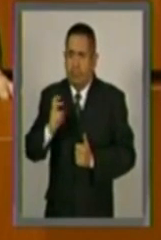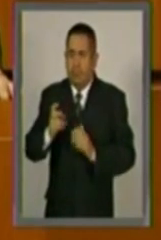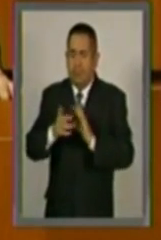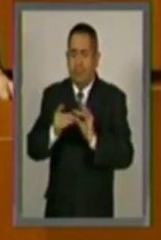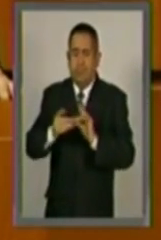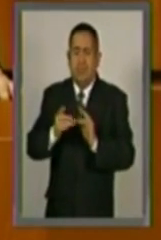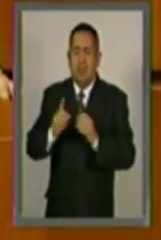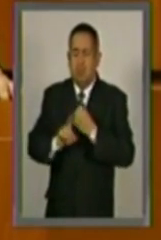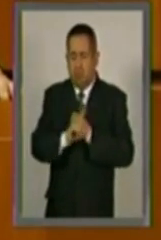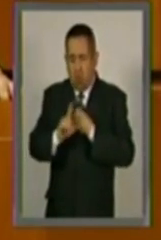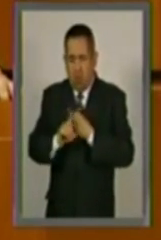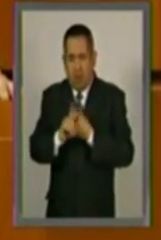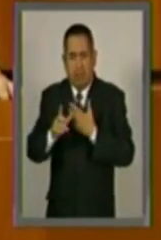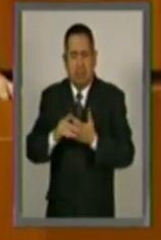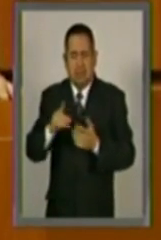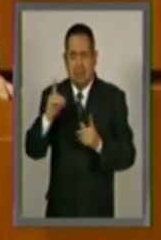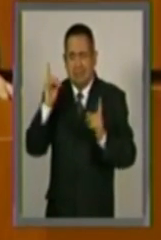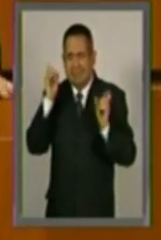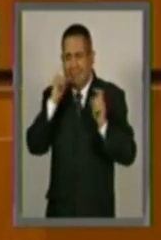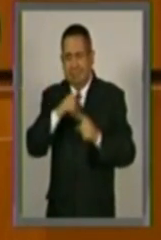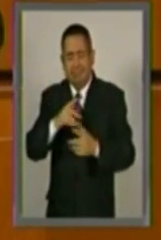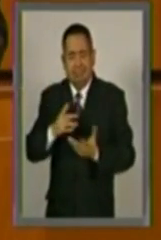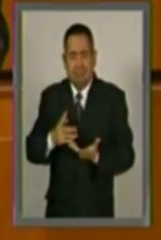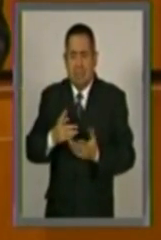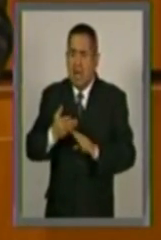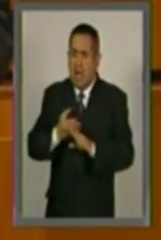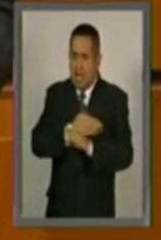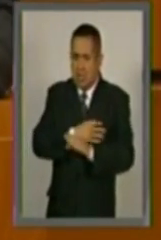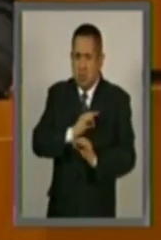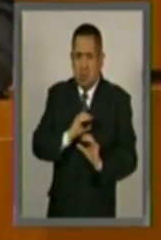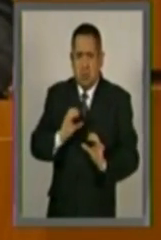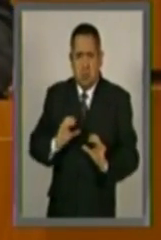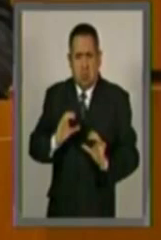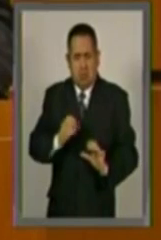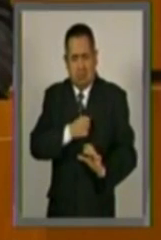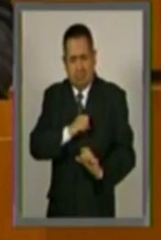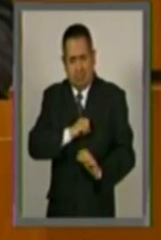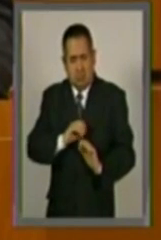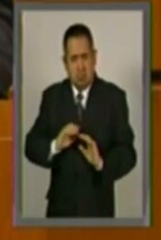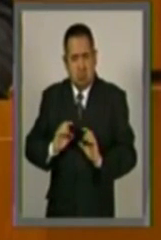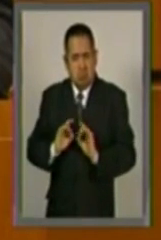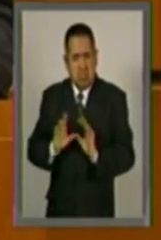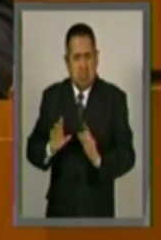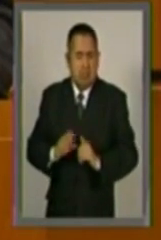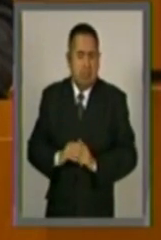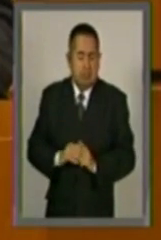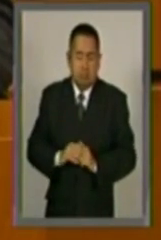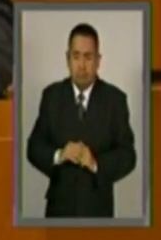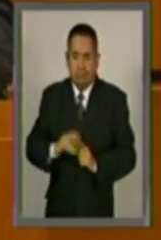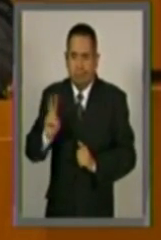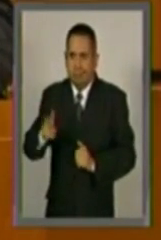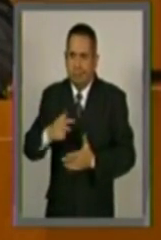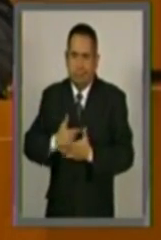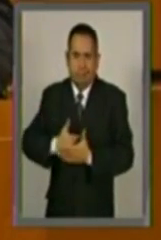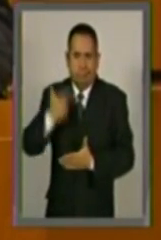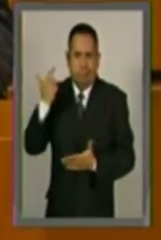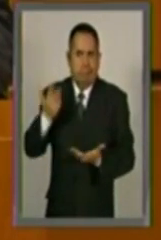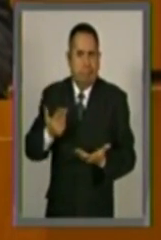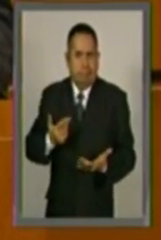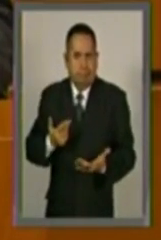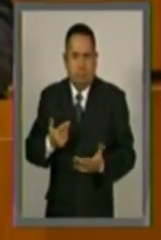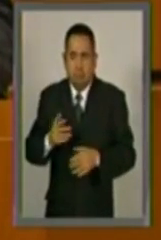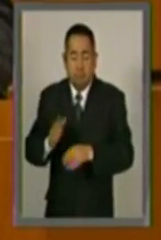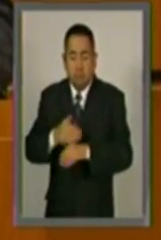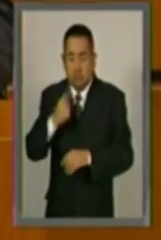trata de problemas completamente prevenibles el asunto es grave pues ante este